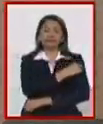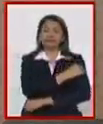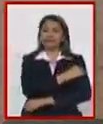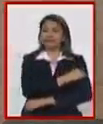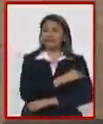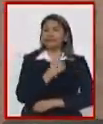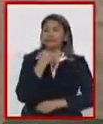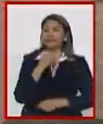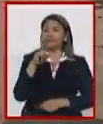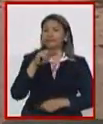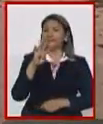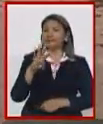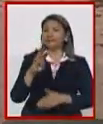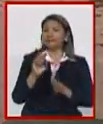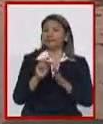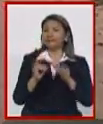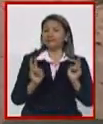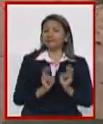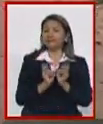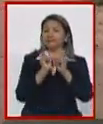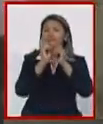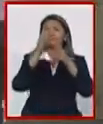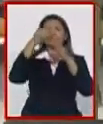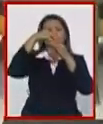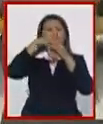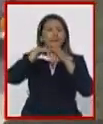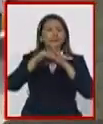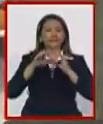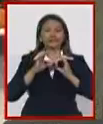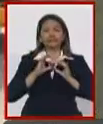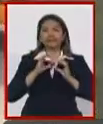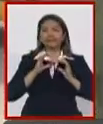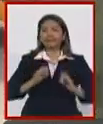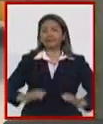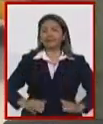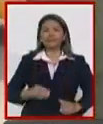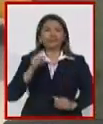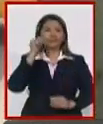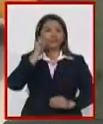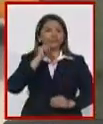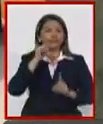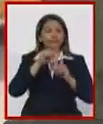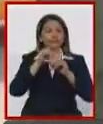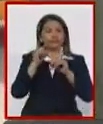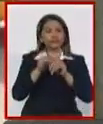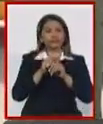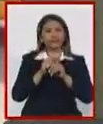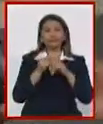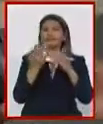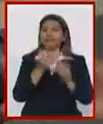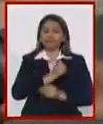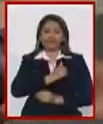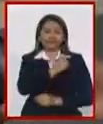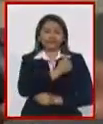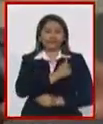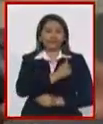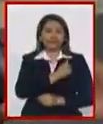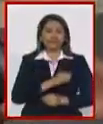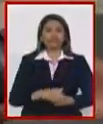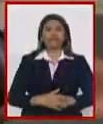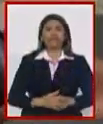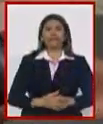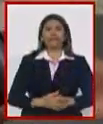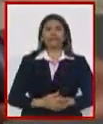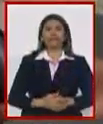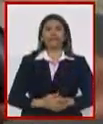¿no? Ustedes saben que en este tema de infecciones las horas son contadas y es una actitud